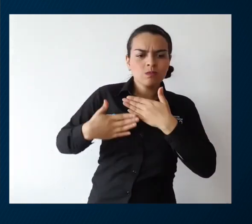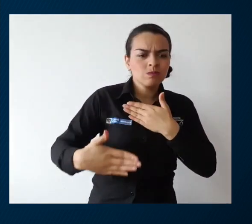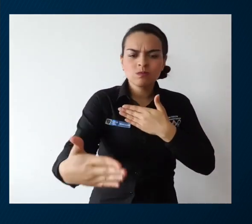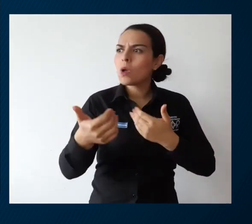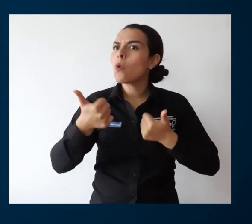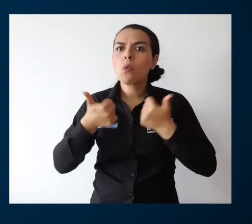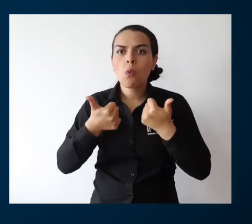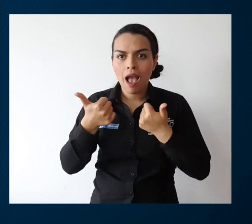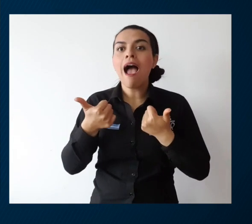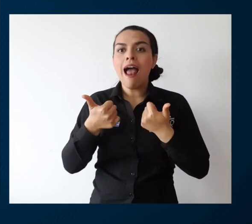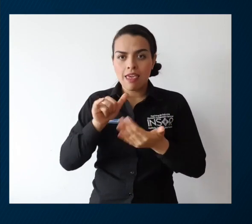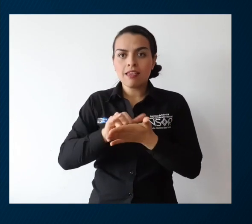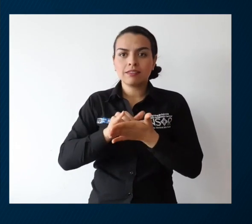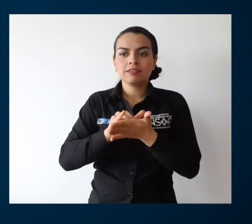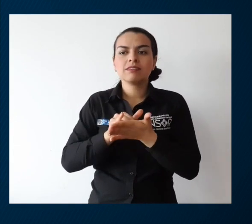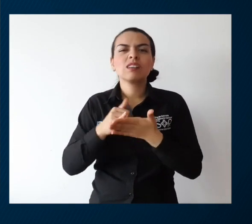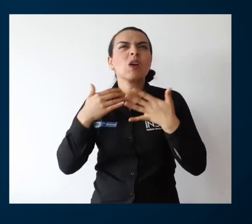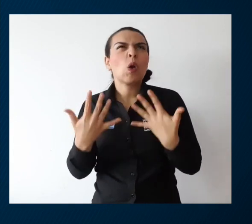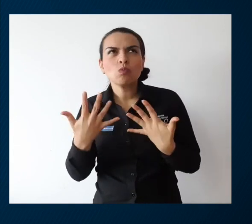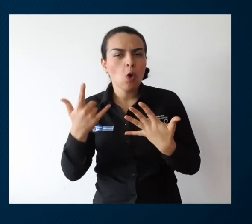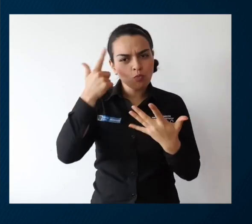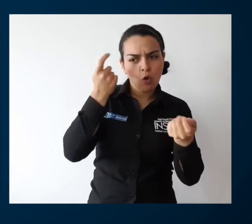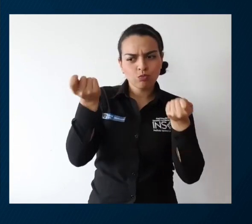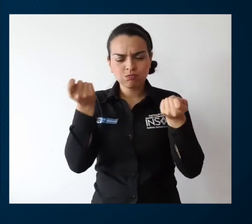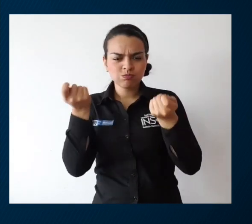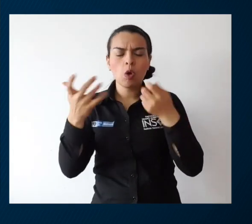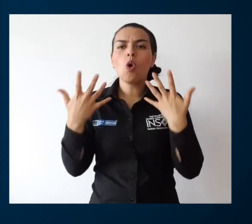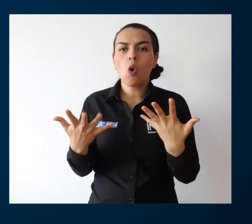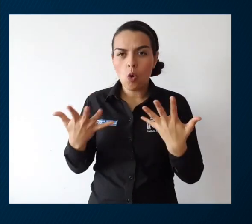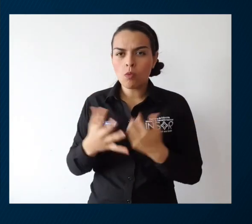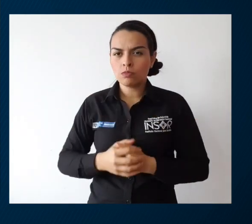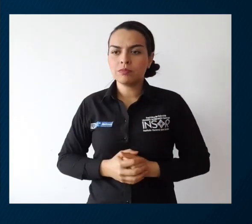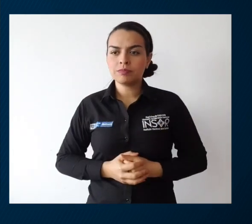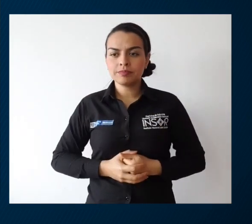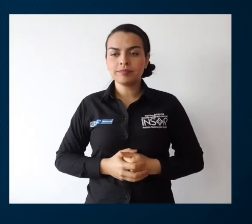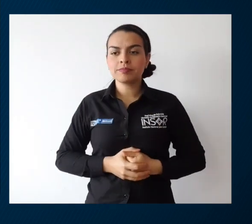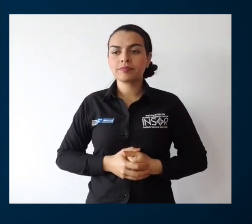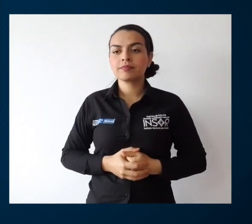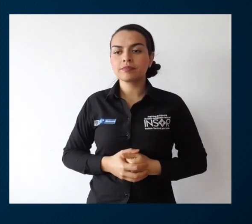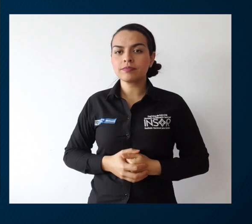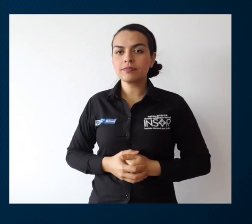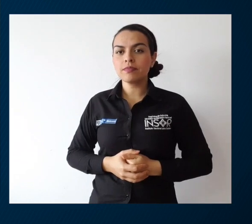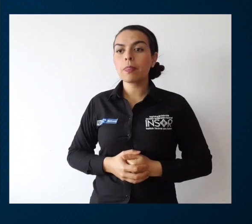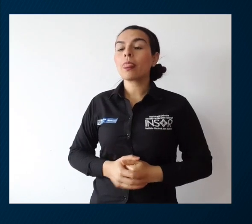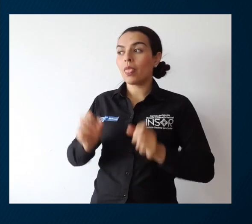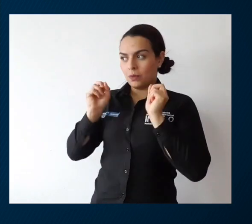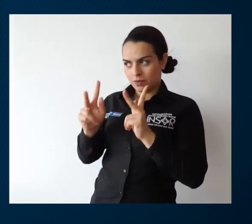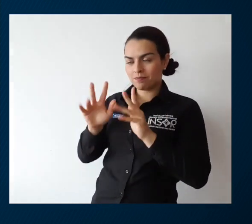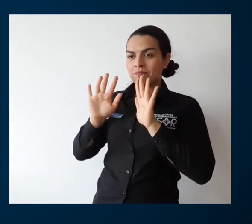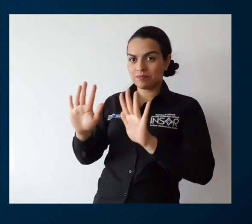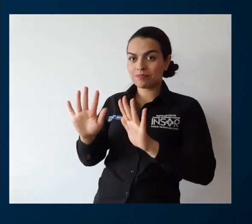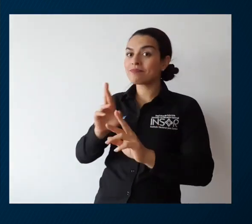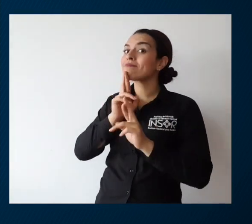este momento y cuáles son las acciones que está desarrollando para abordar esos desafíos. ¿Cómo han enfrentado eso? Bueno,